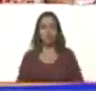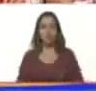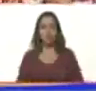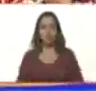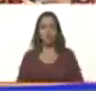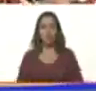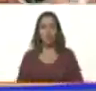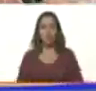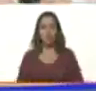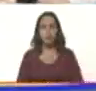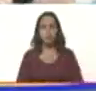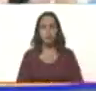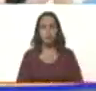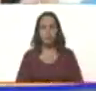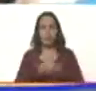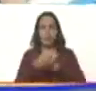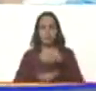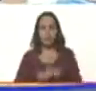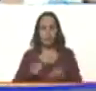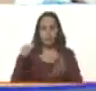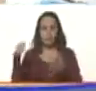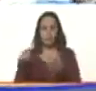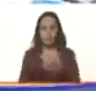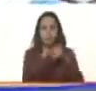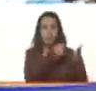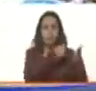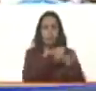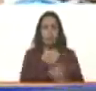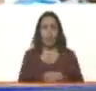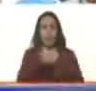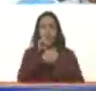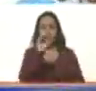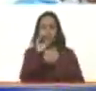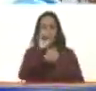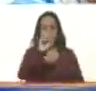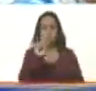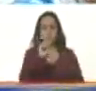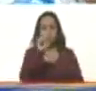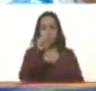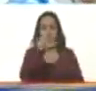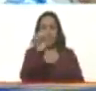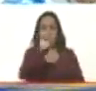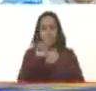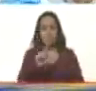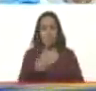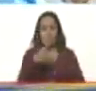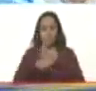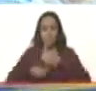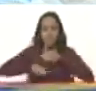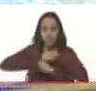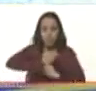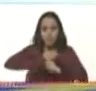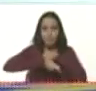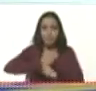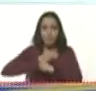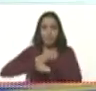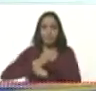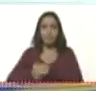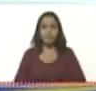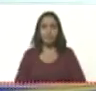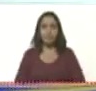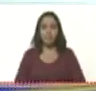Le dio una pela a Manuel Rosales, pasó coleto con él, pues, coleteó el piso con